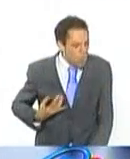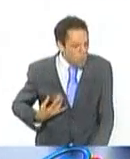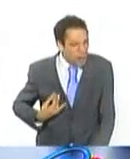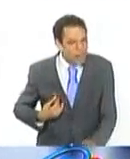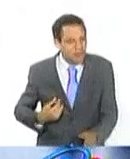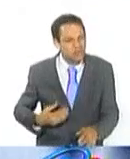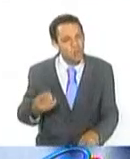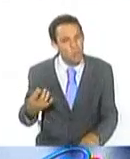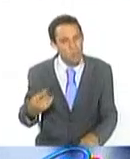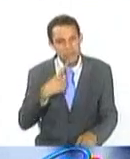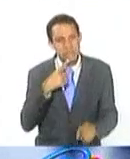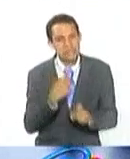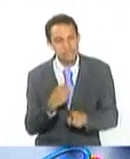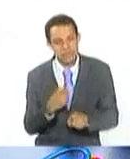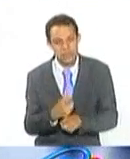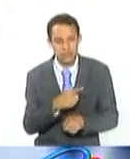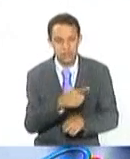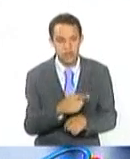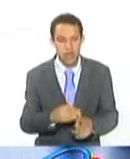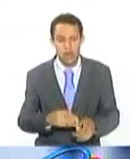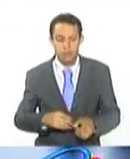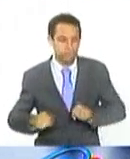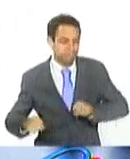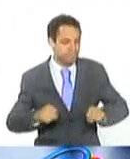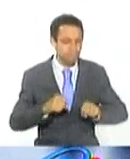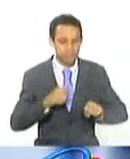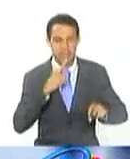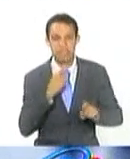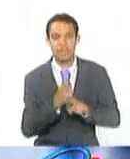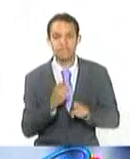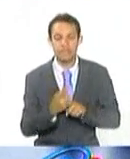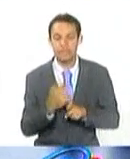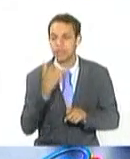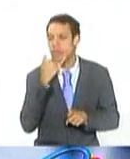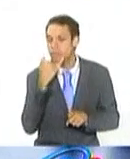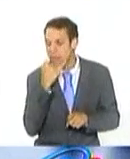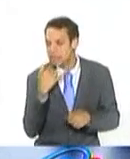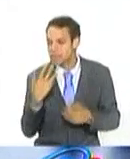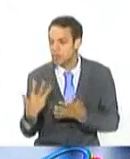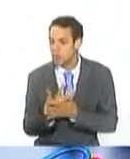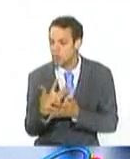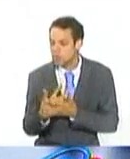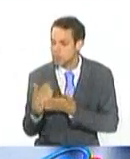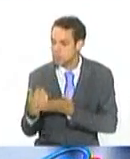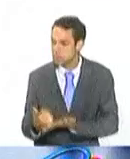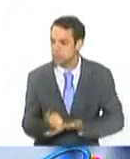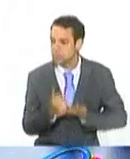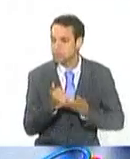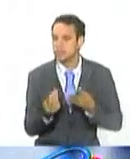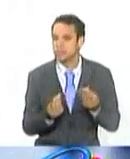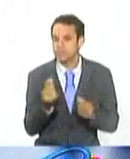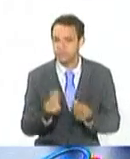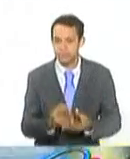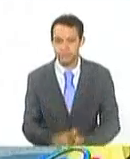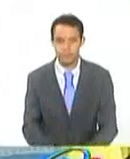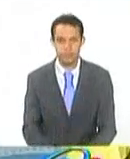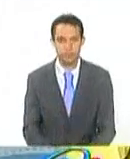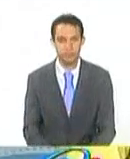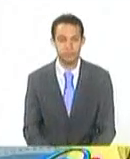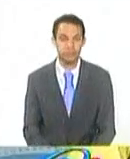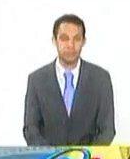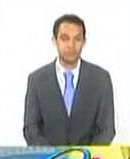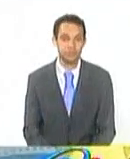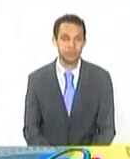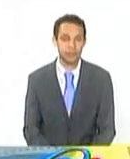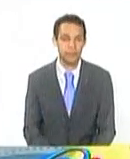casi no me puedo mover del dolor A qué se debe esto qué me recomienda A qué se debe Esto me recomienda